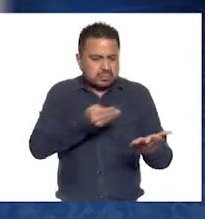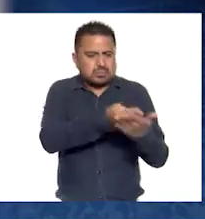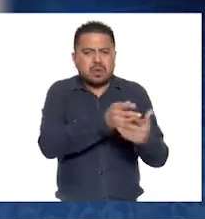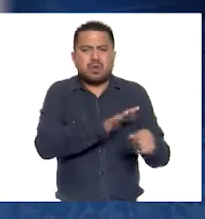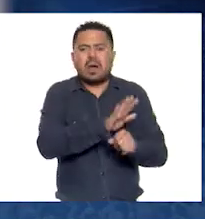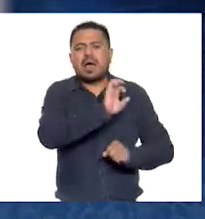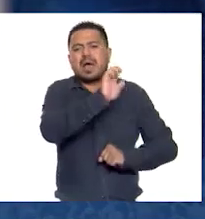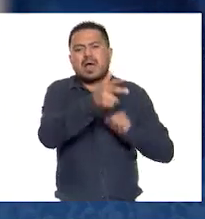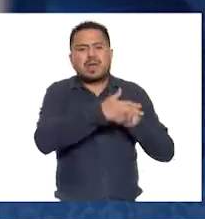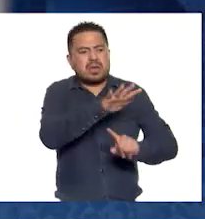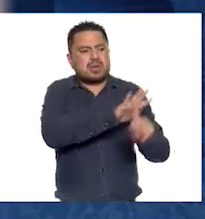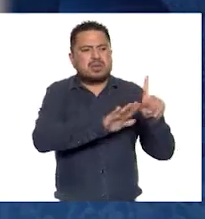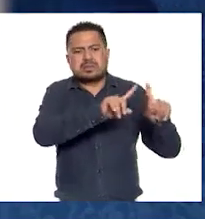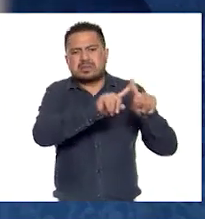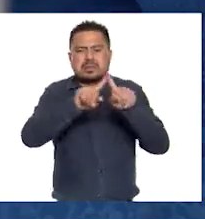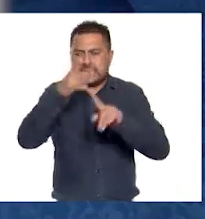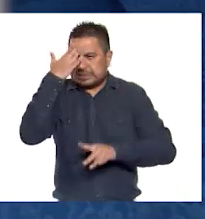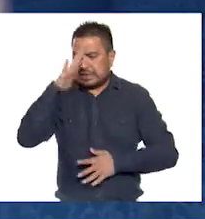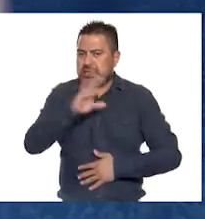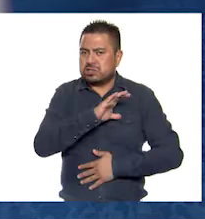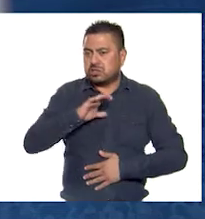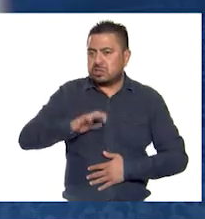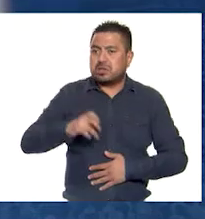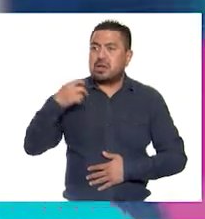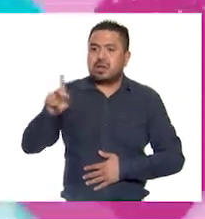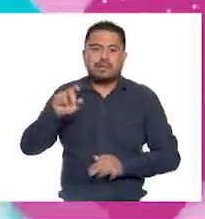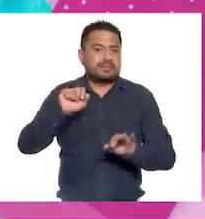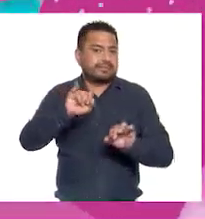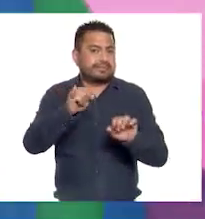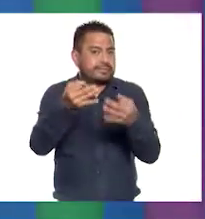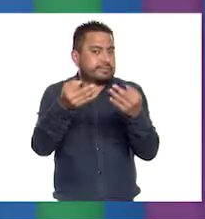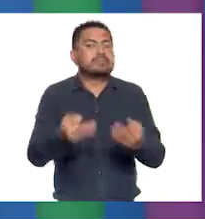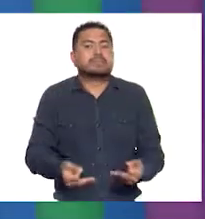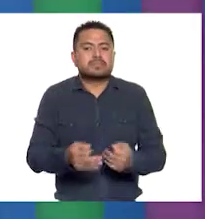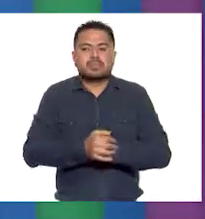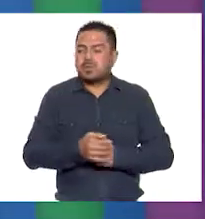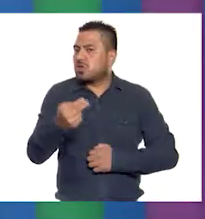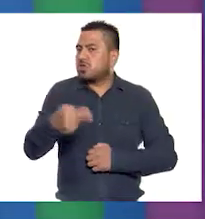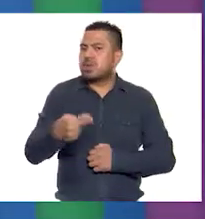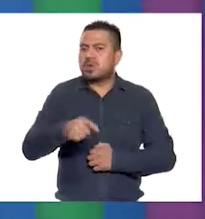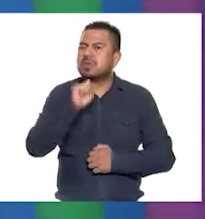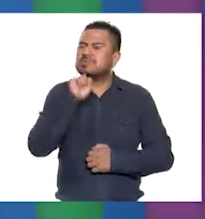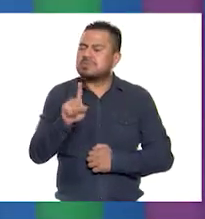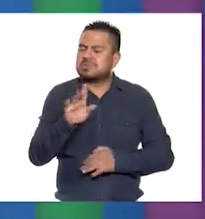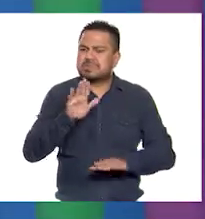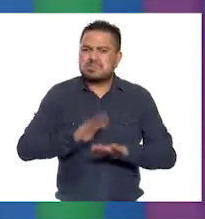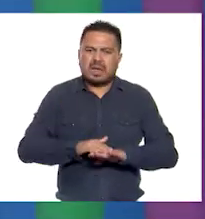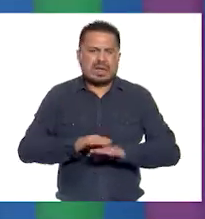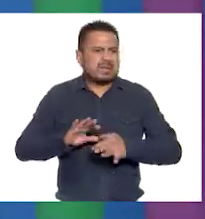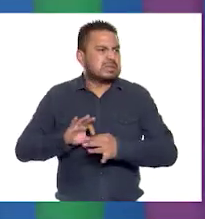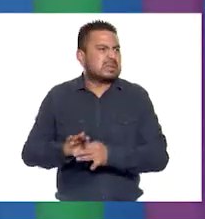en Europa diversos saberes chinos. Efectivamente, nombres que nos resultan tan familiares como